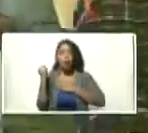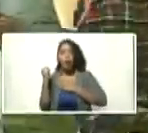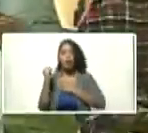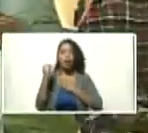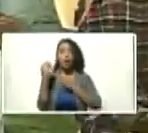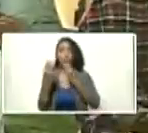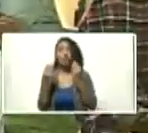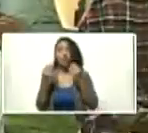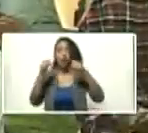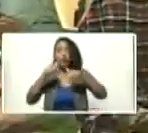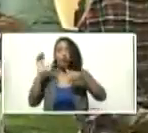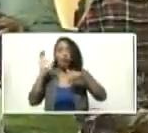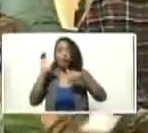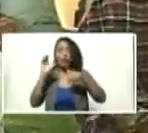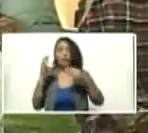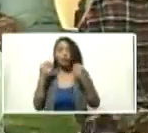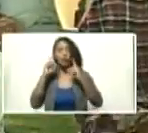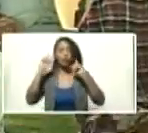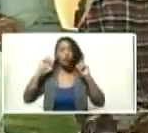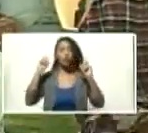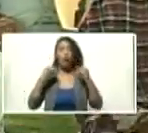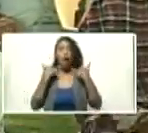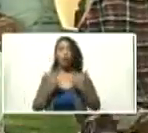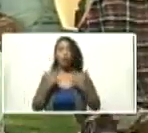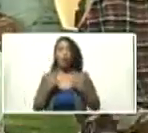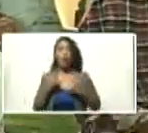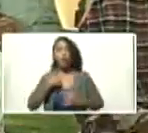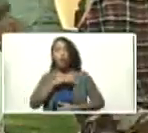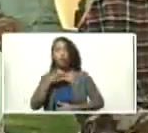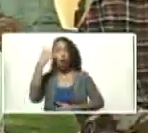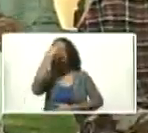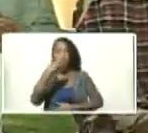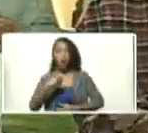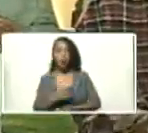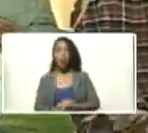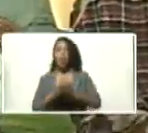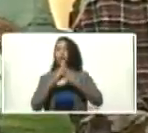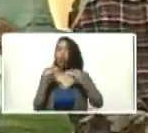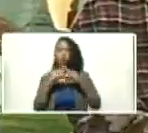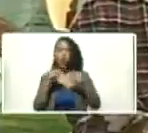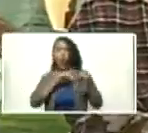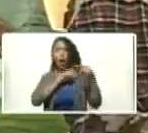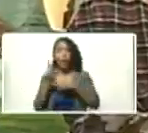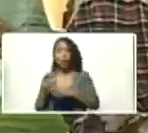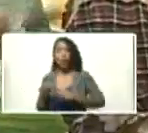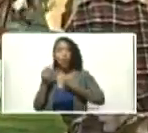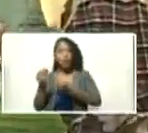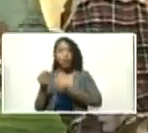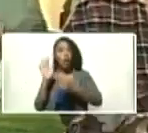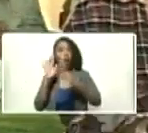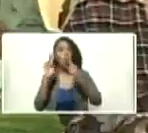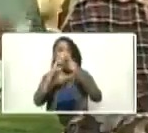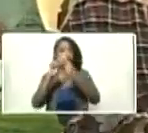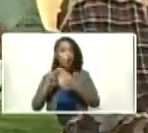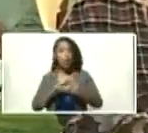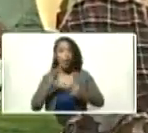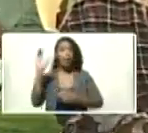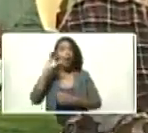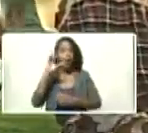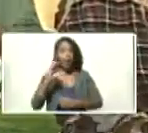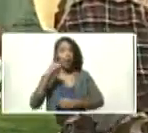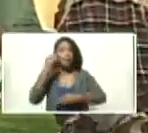que tenemos aquí en Caracas, la música moderna de nuestra juventud, todo eso hay que darse a conocer, que Caracas